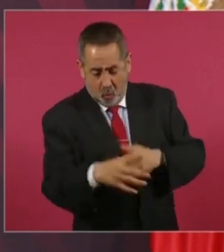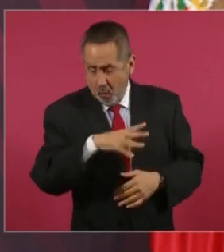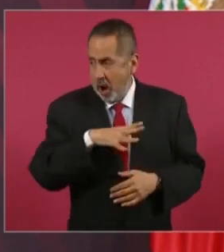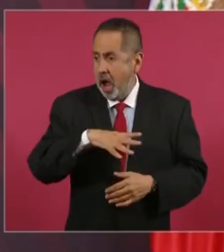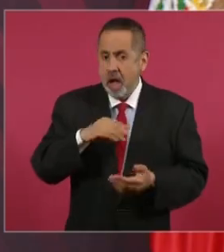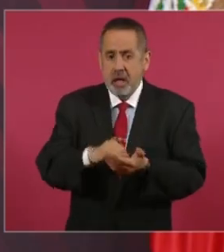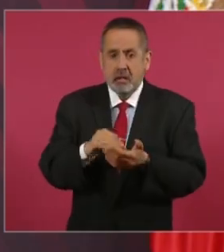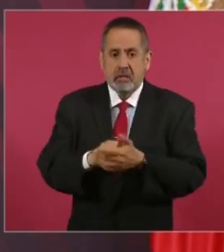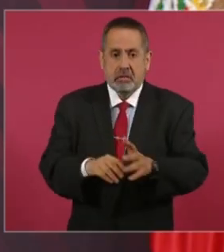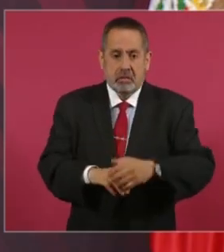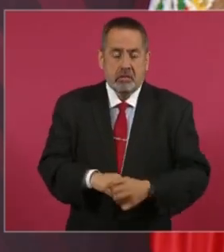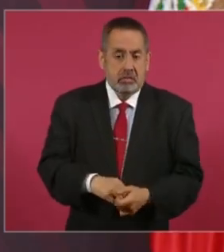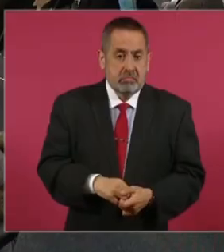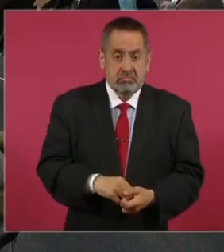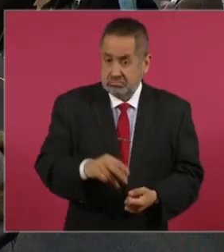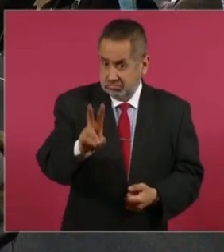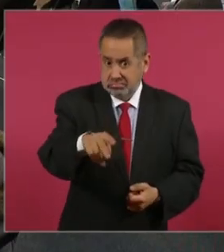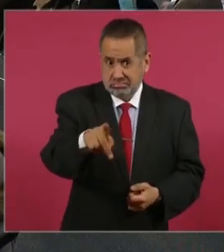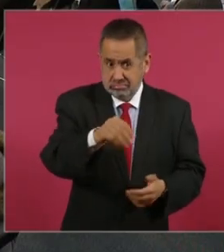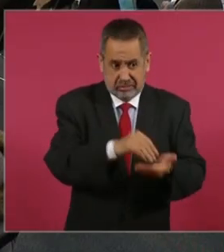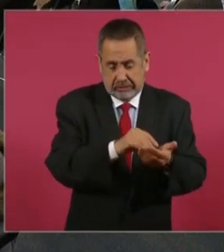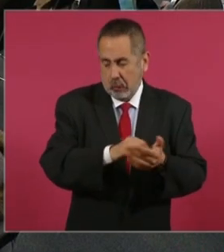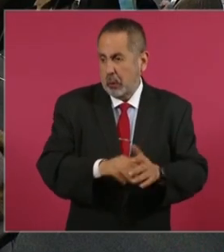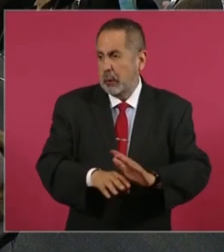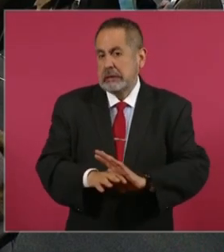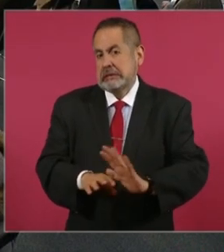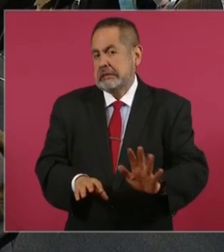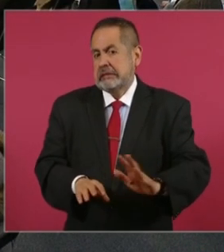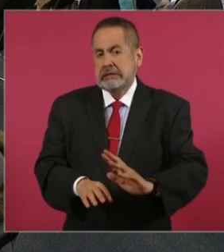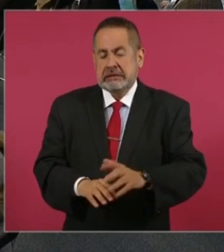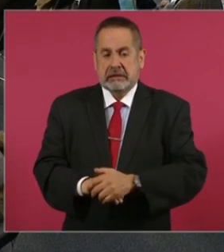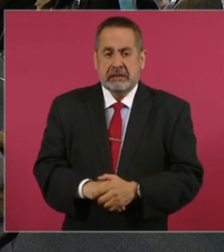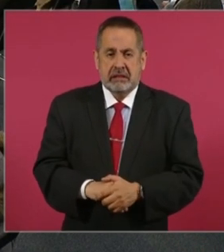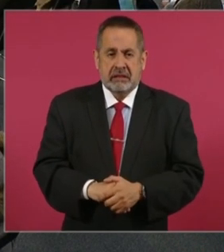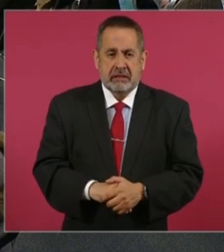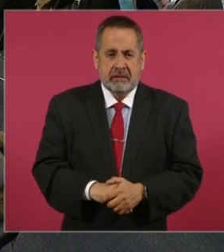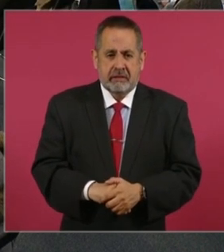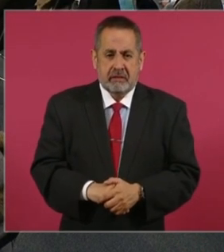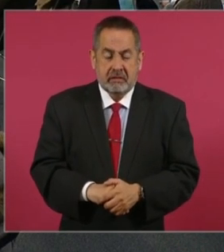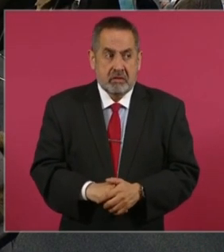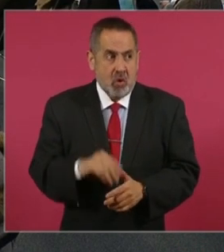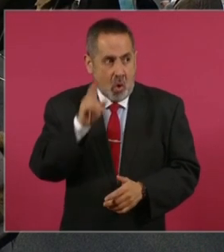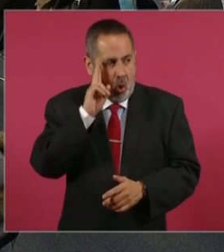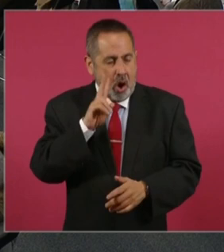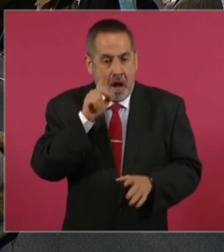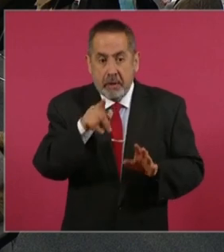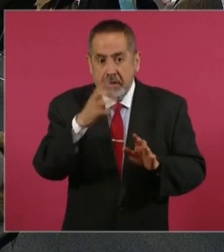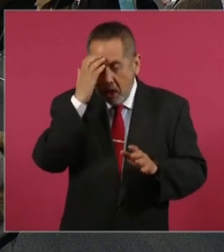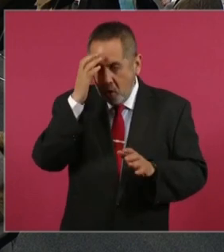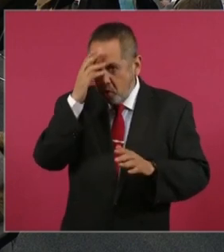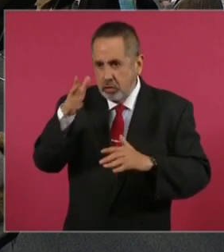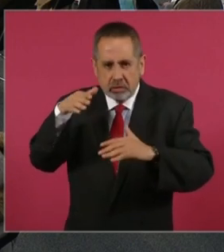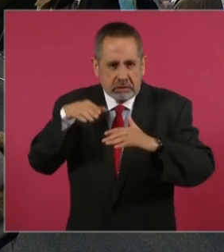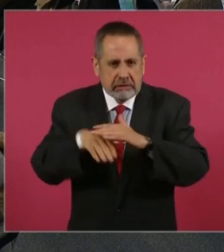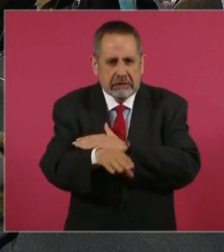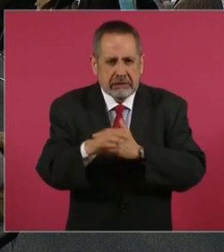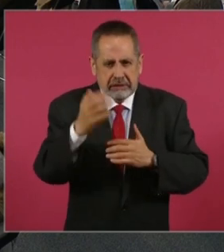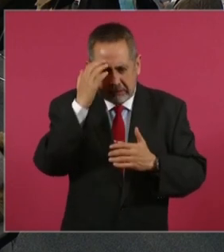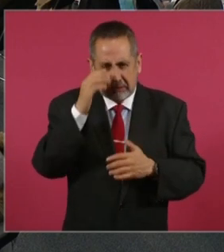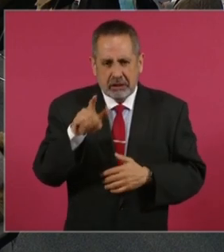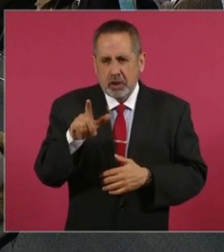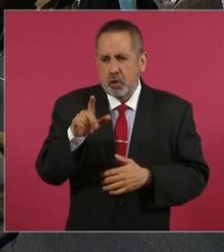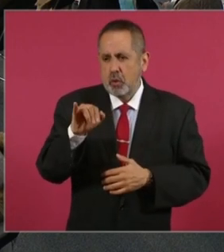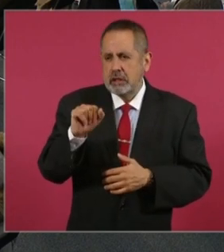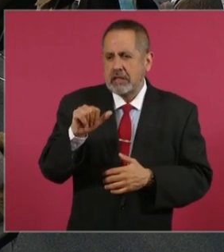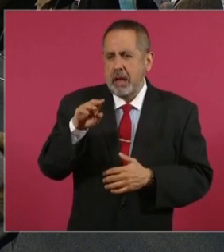Sí, a ver si ya los conoció Luisa